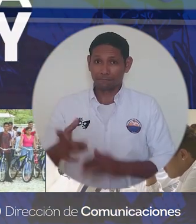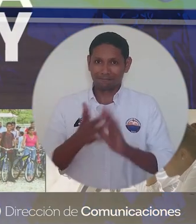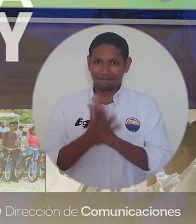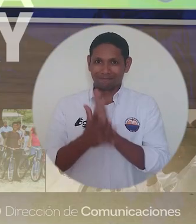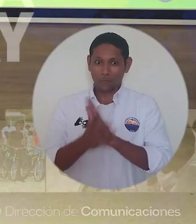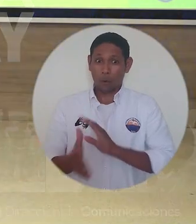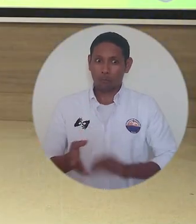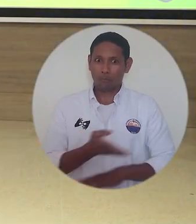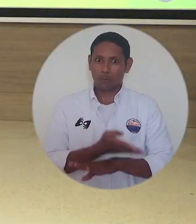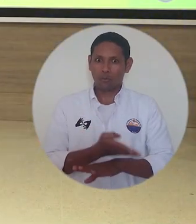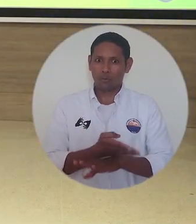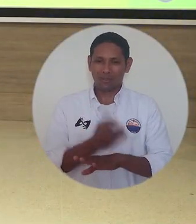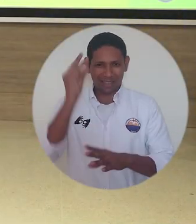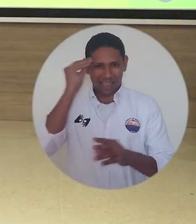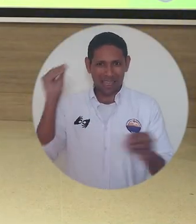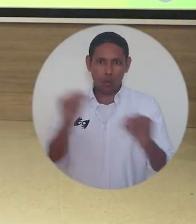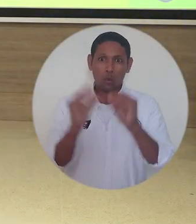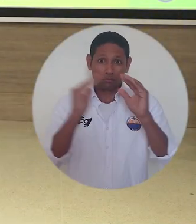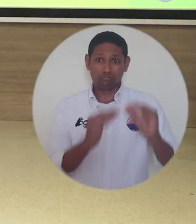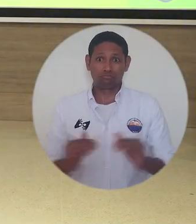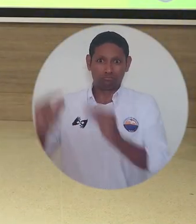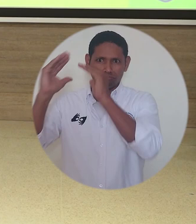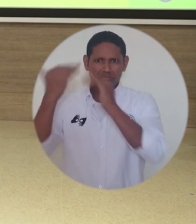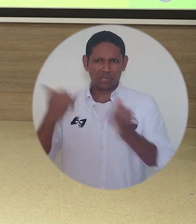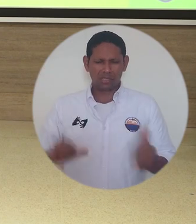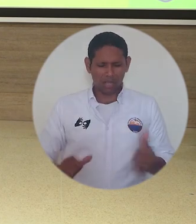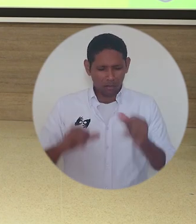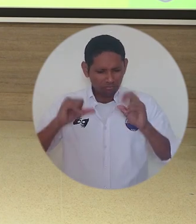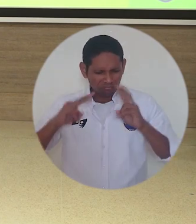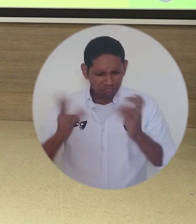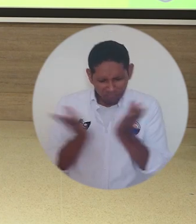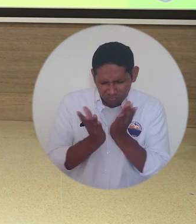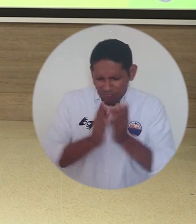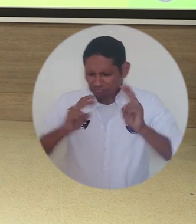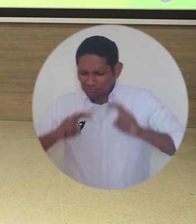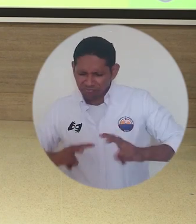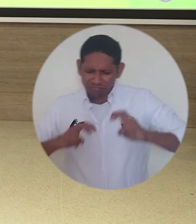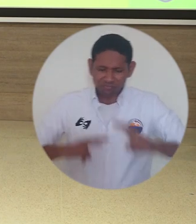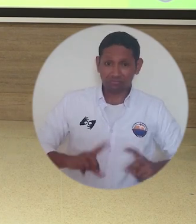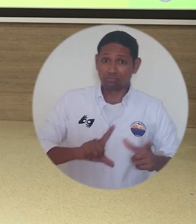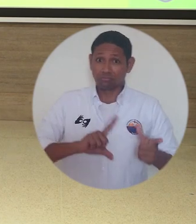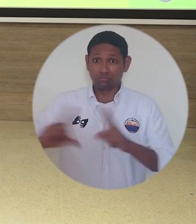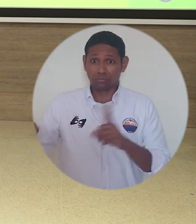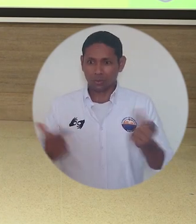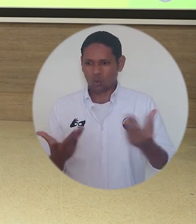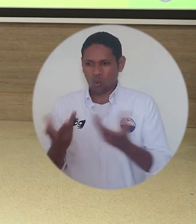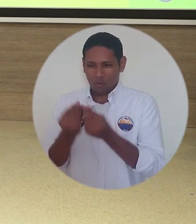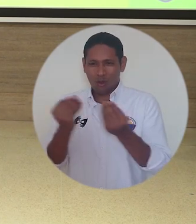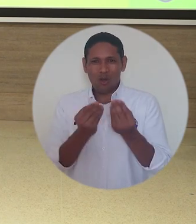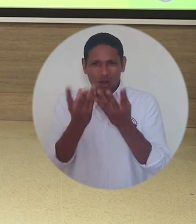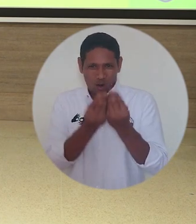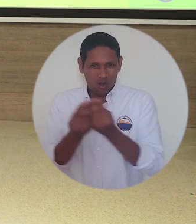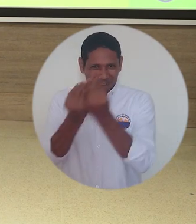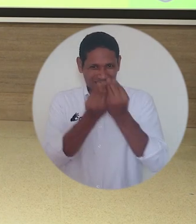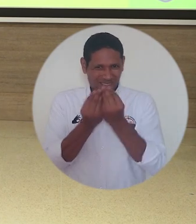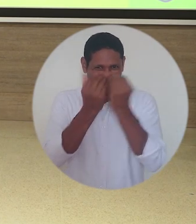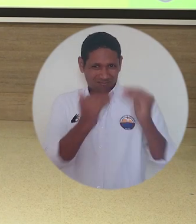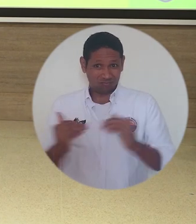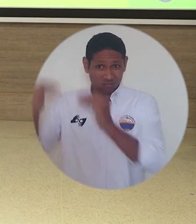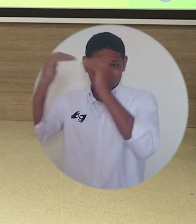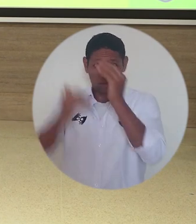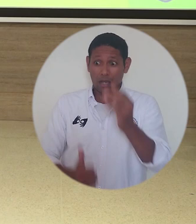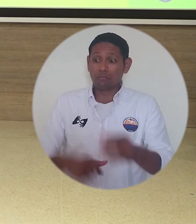y esta es la propuesta y el acuerdo superior que ya tenemos listo con el estudio técnico, jurídico, la viabilidad para enviar a los señores consejeros